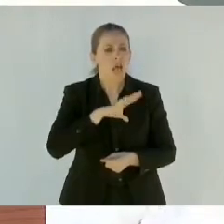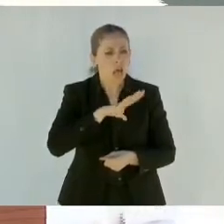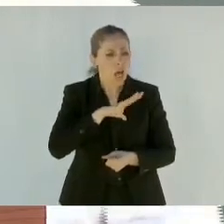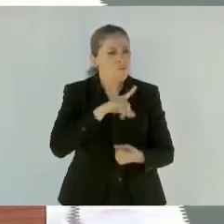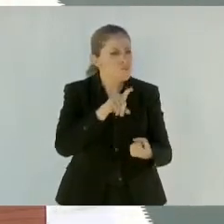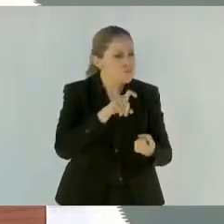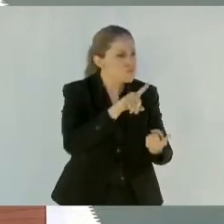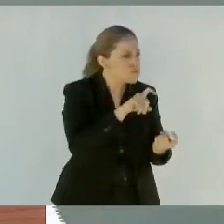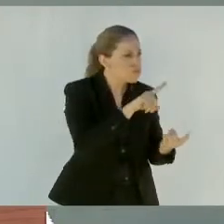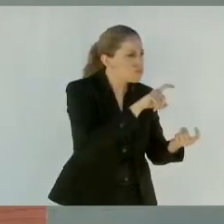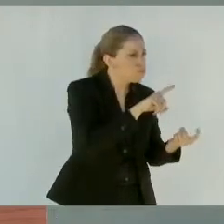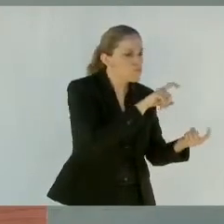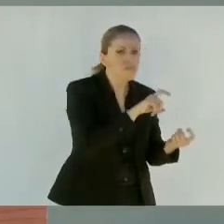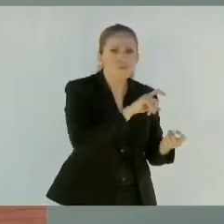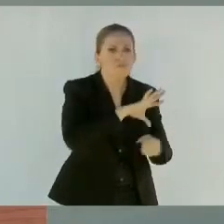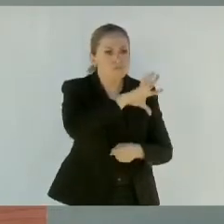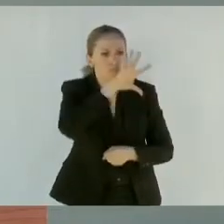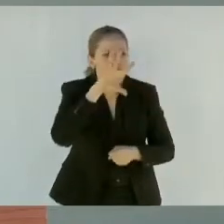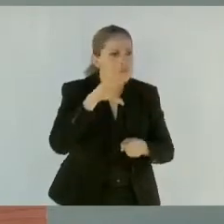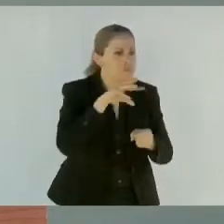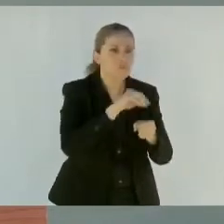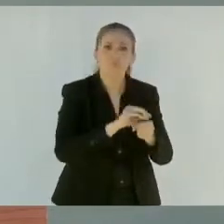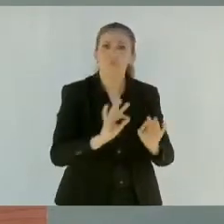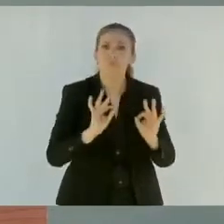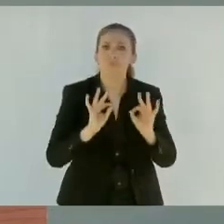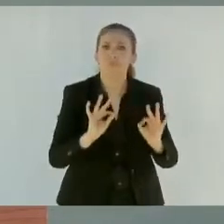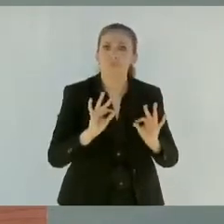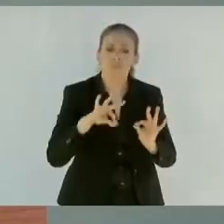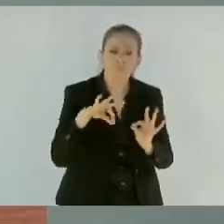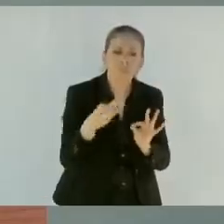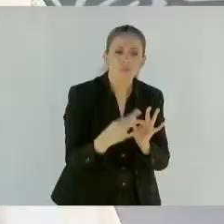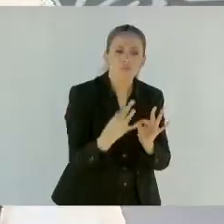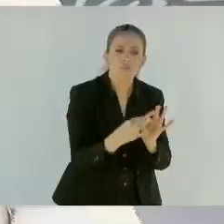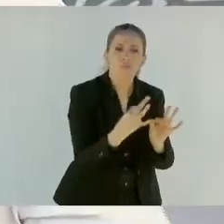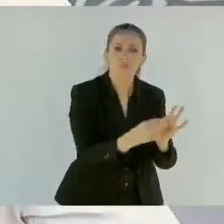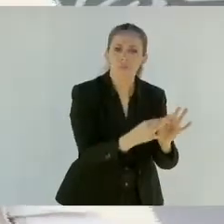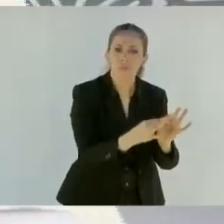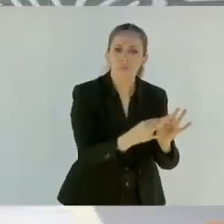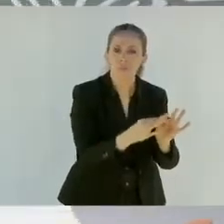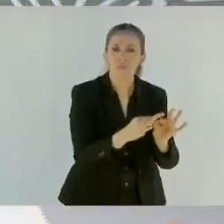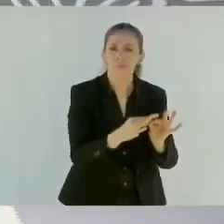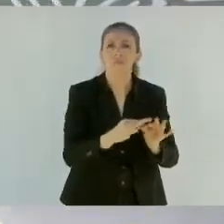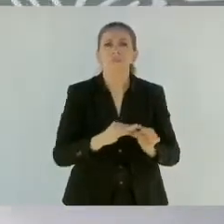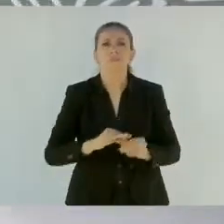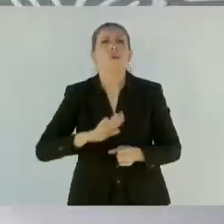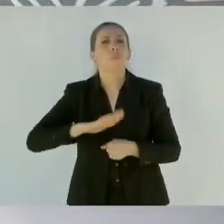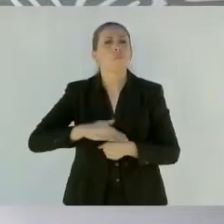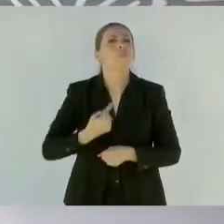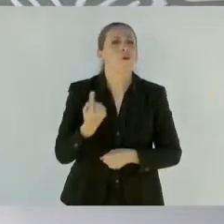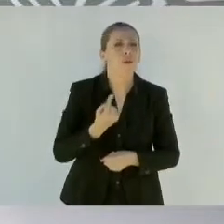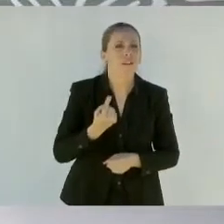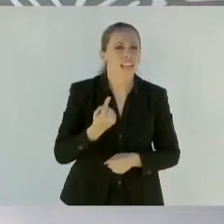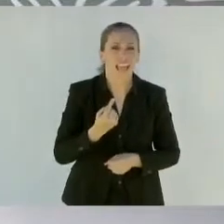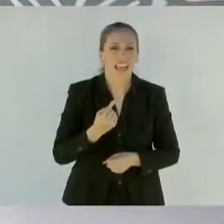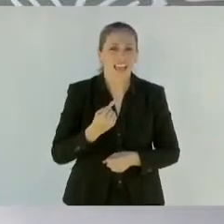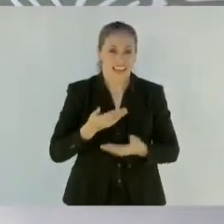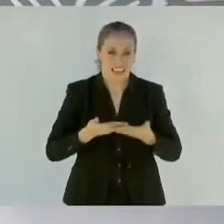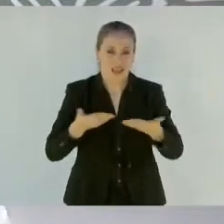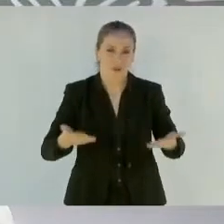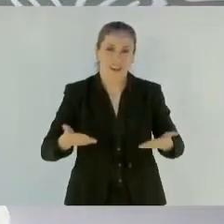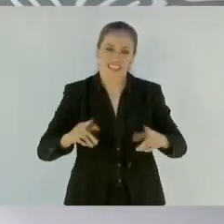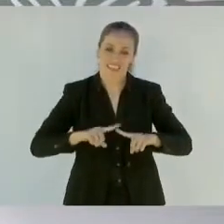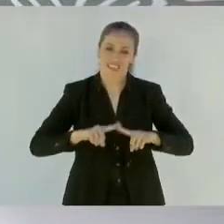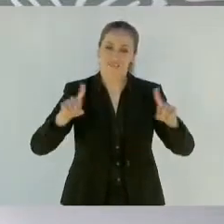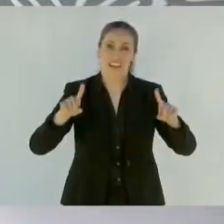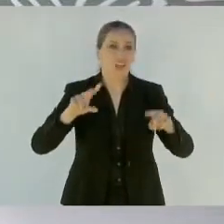¿Por qué no se cayó la recaudación? Porque ya no es como antes, que